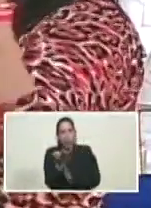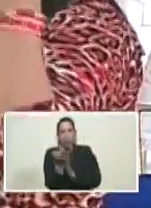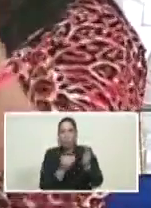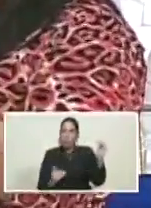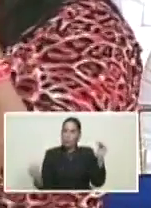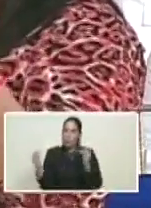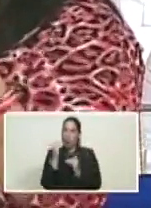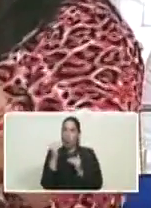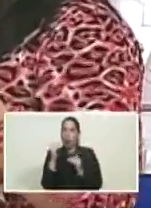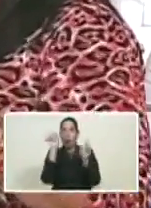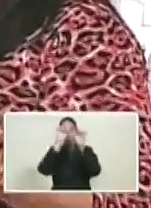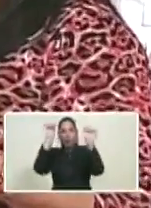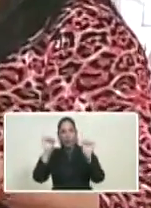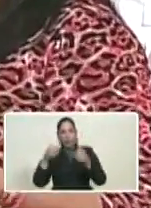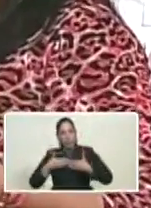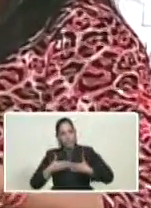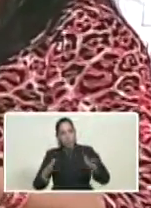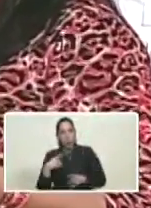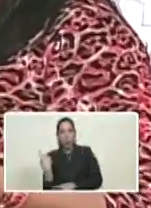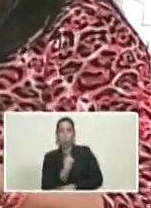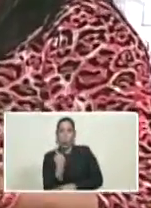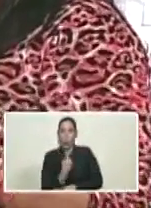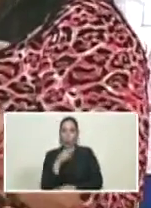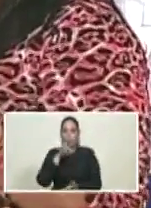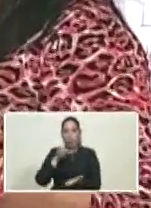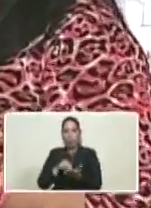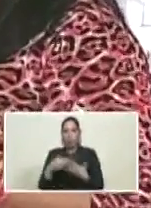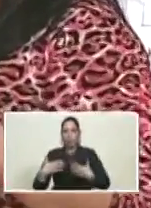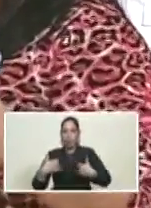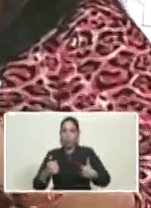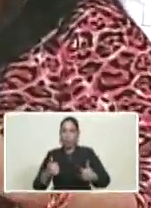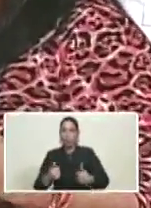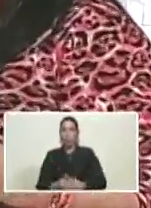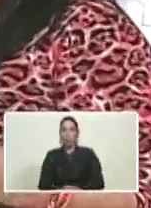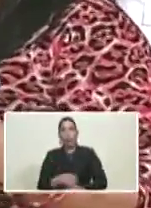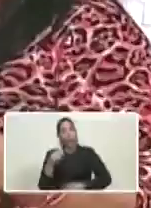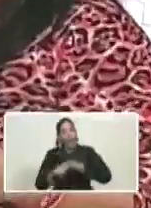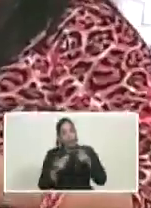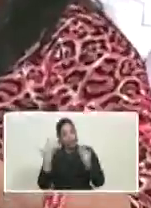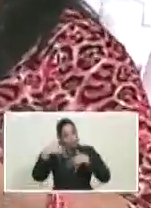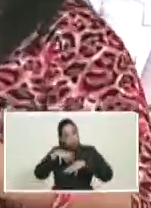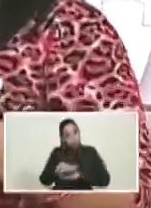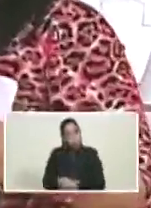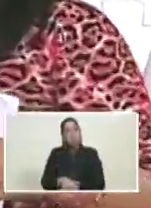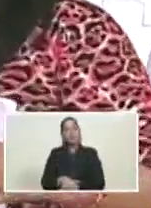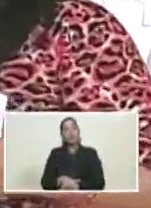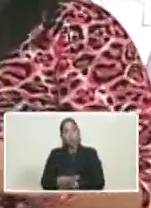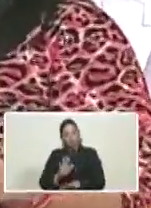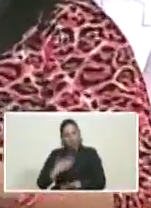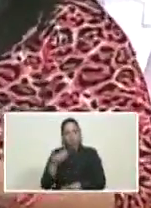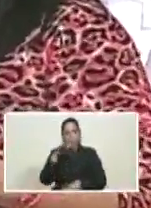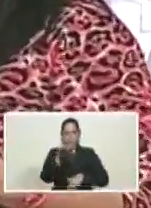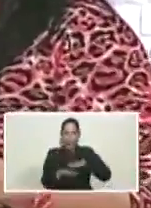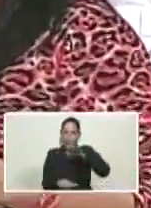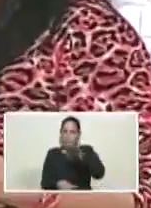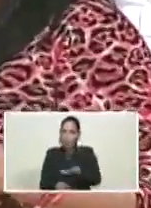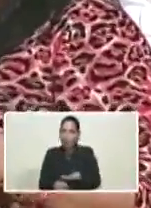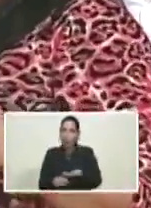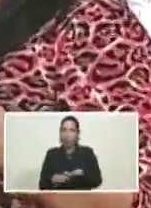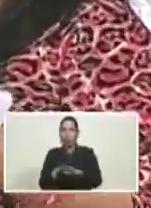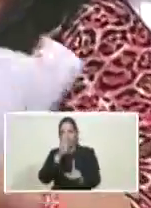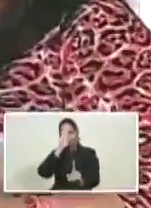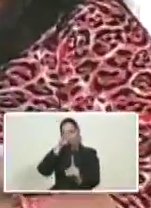fue el Sistema Público Único Nacional de Salud. Entonces, al hacer eso, por supuesto, vamos a dar ese avance, ir hacia